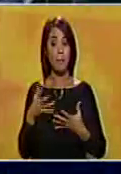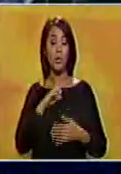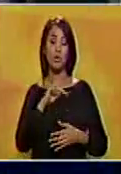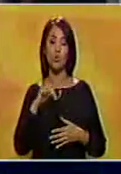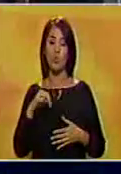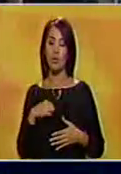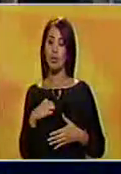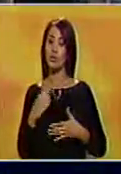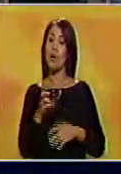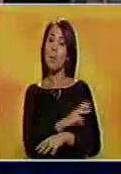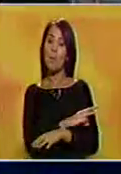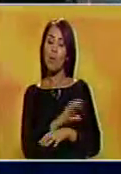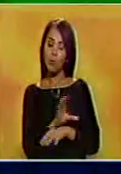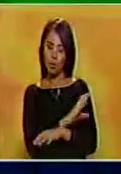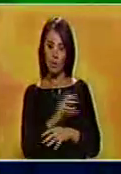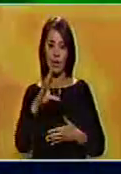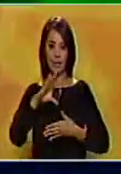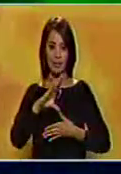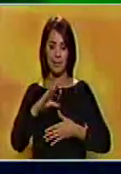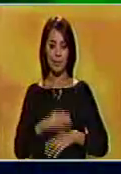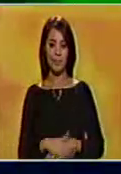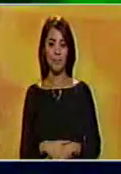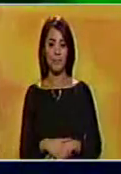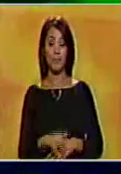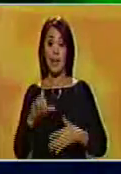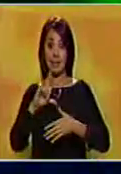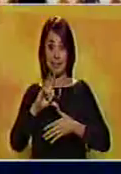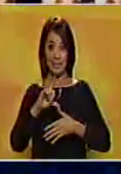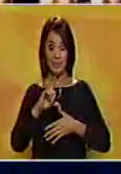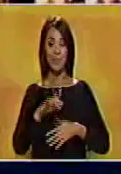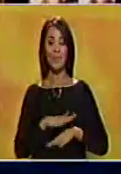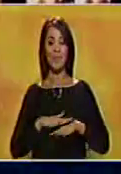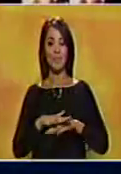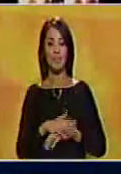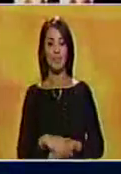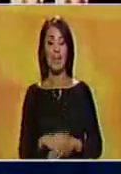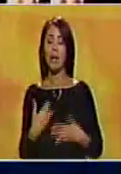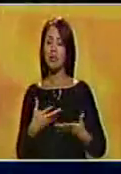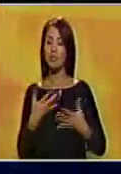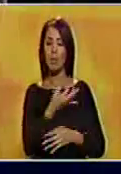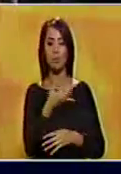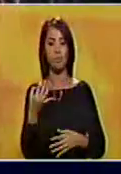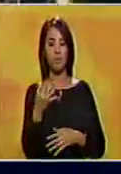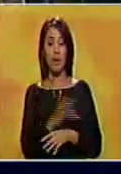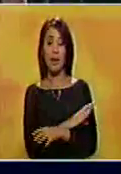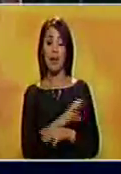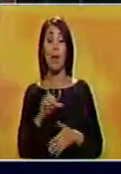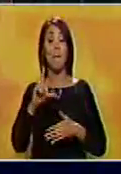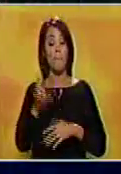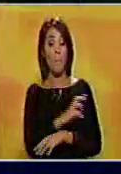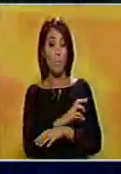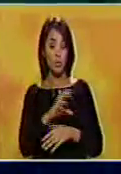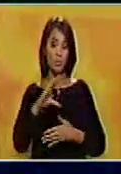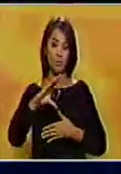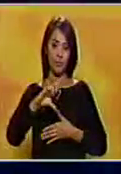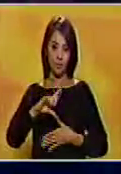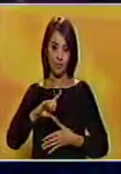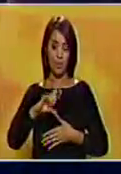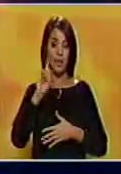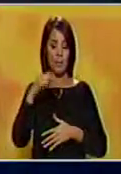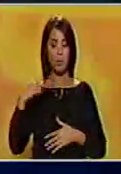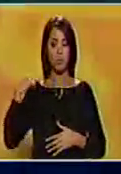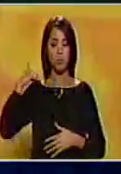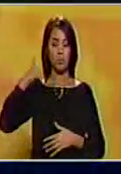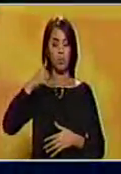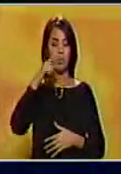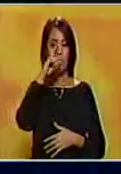Música Latina. En esta oportunidad se les otorgará reconocimientos a los grandes exponentes de la música latina que a lo largo de toda la trayectoria de este